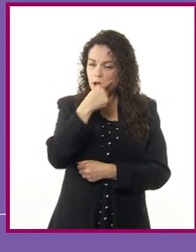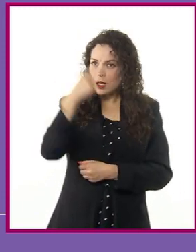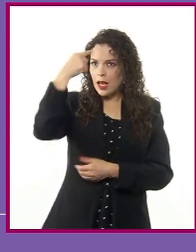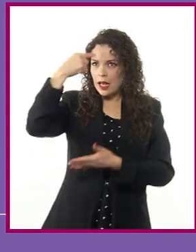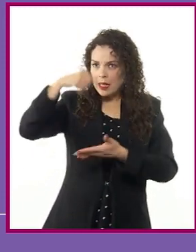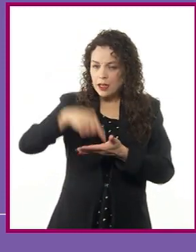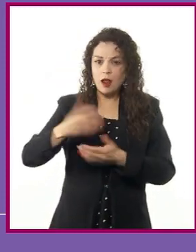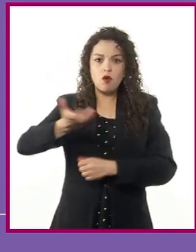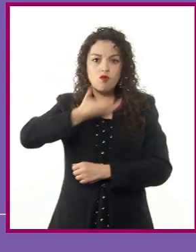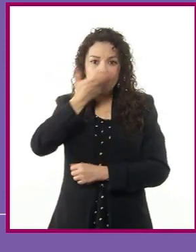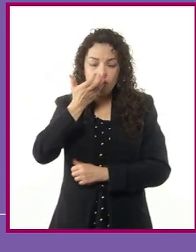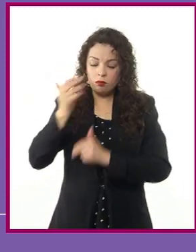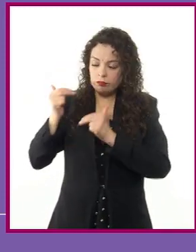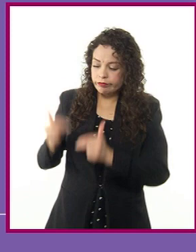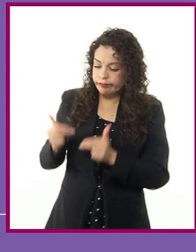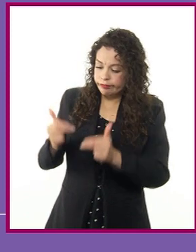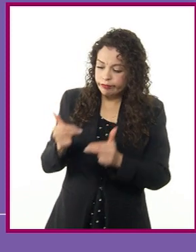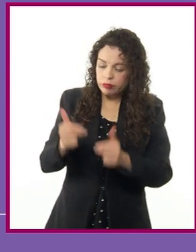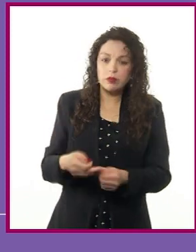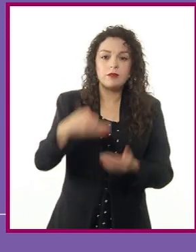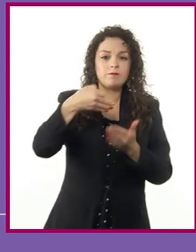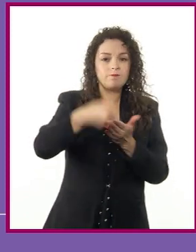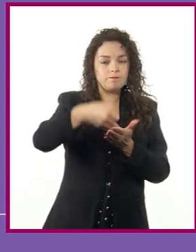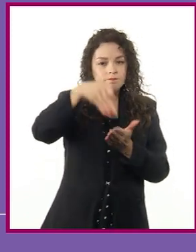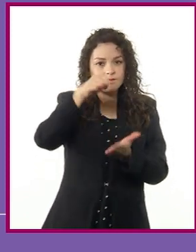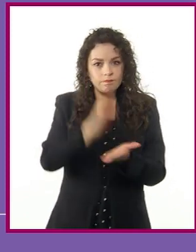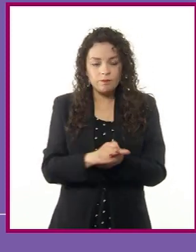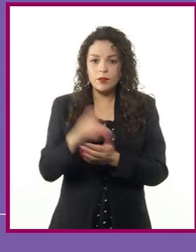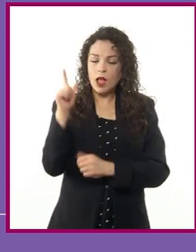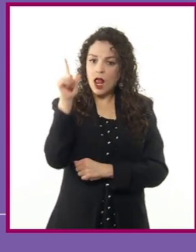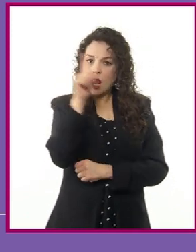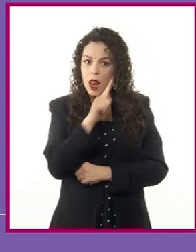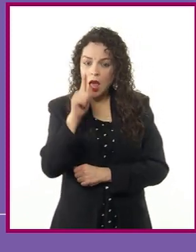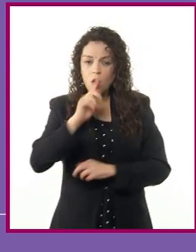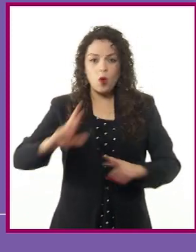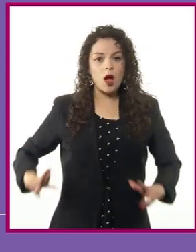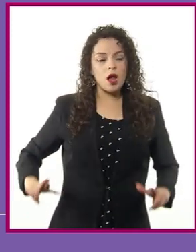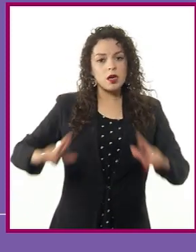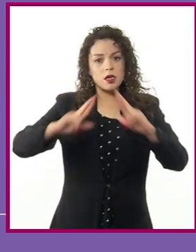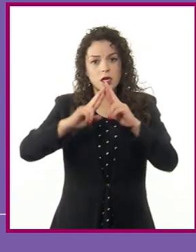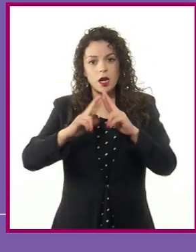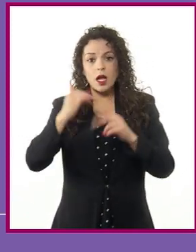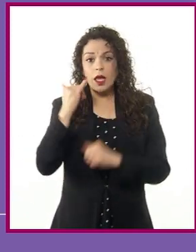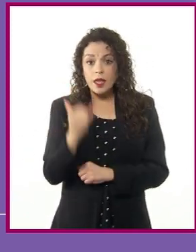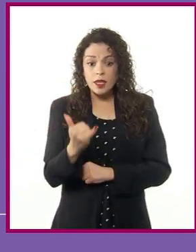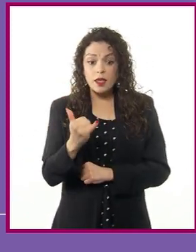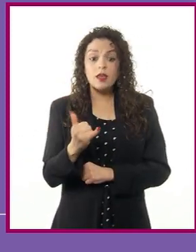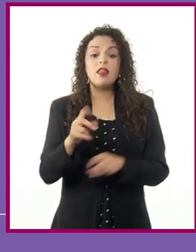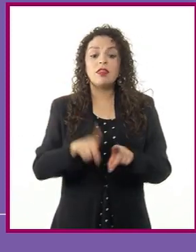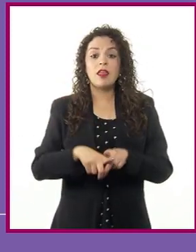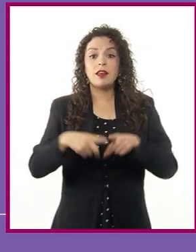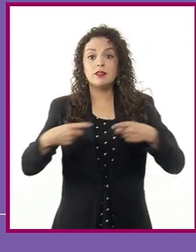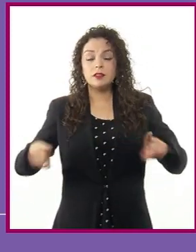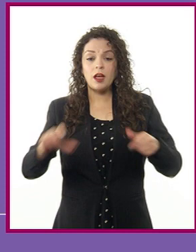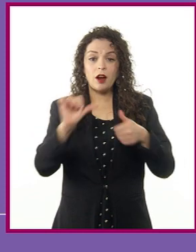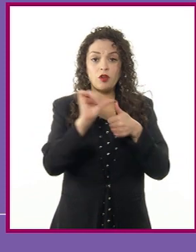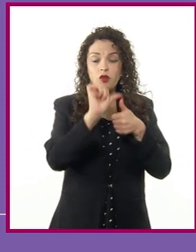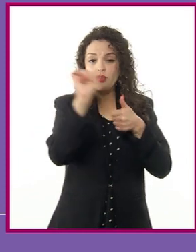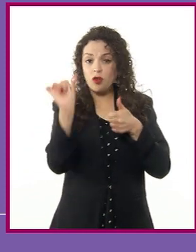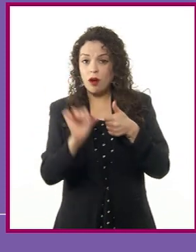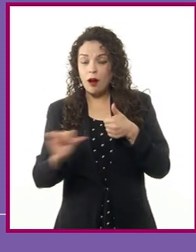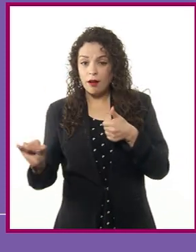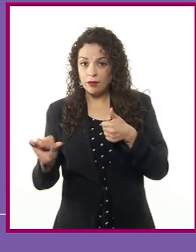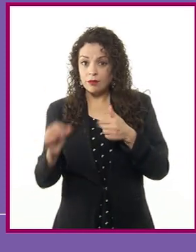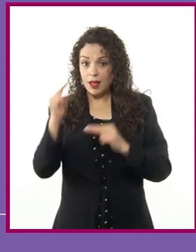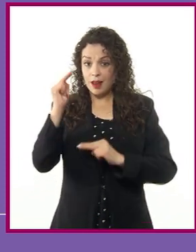costumbres, valores, tradiciones, lengua, religión y grados de desarrollo artístico que